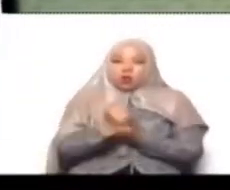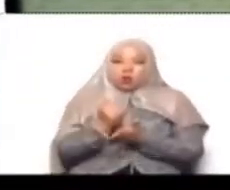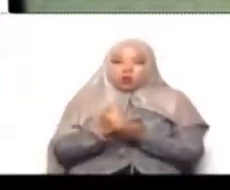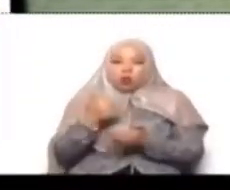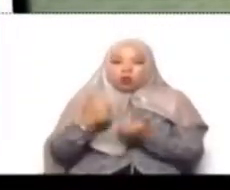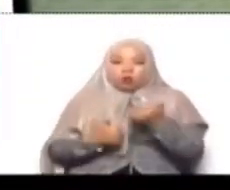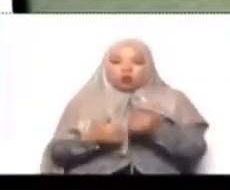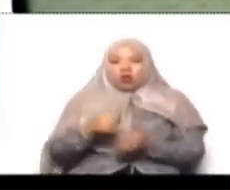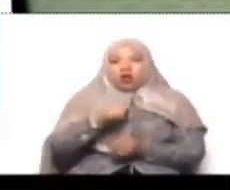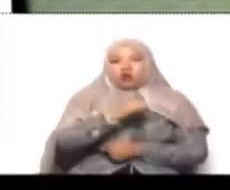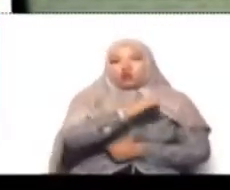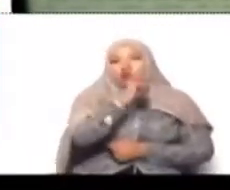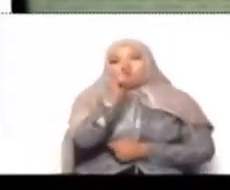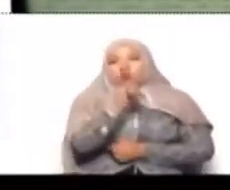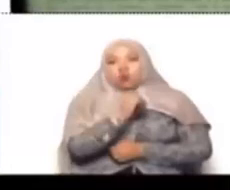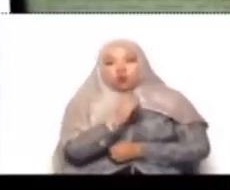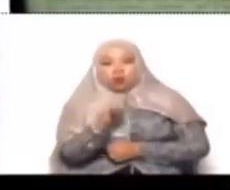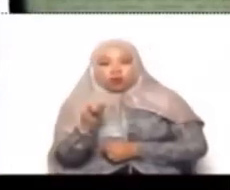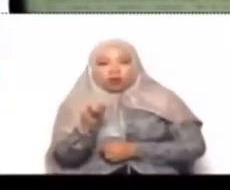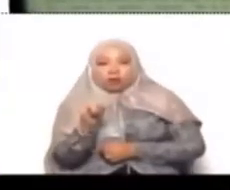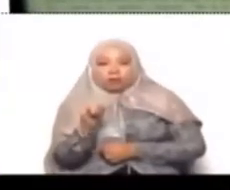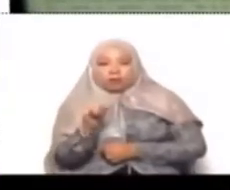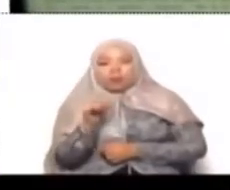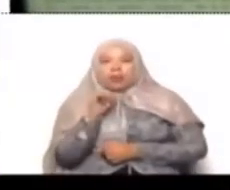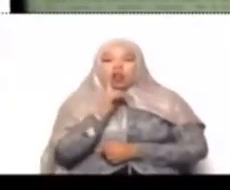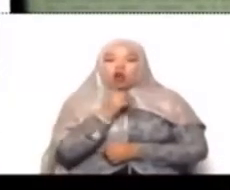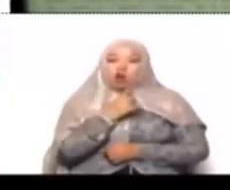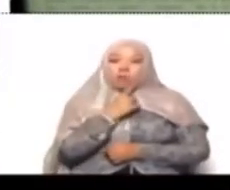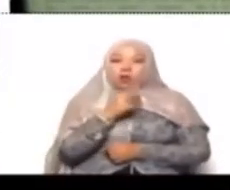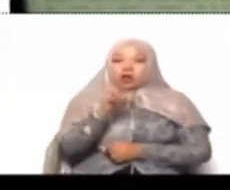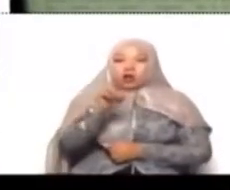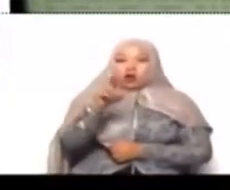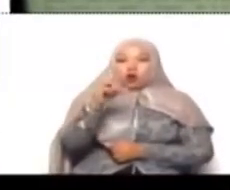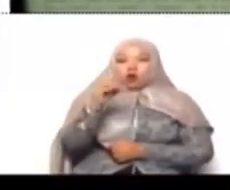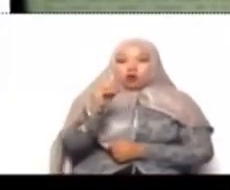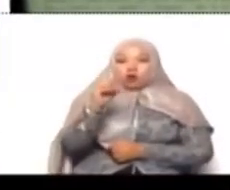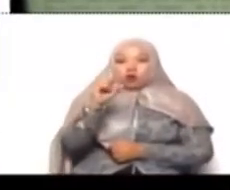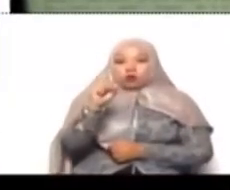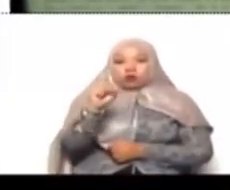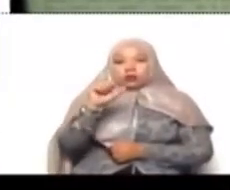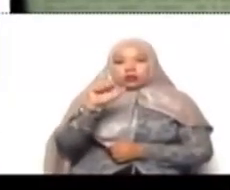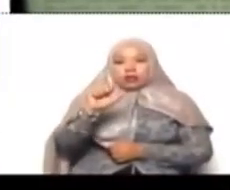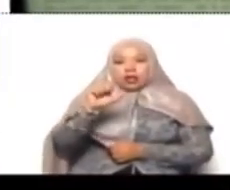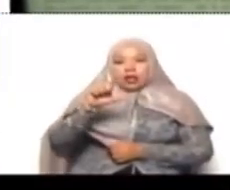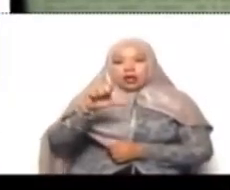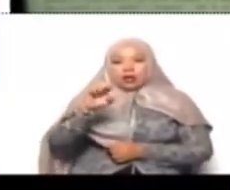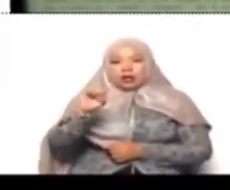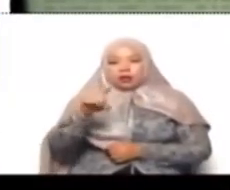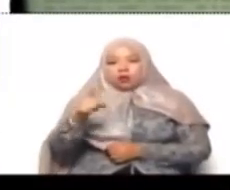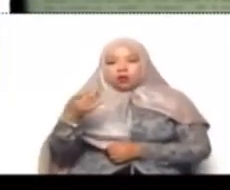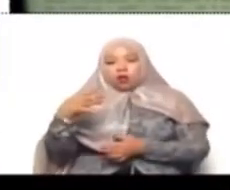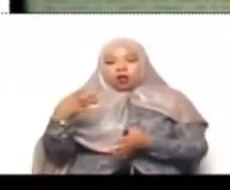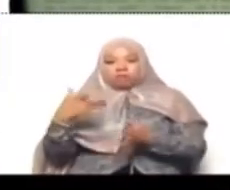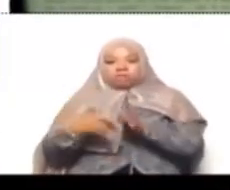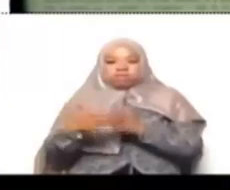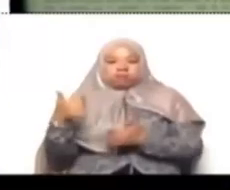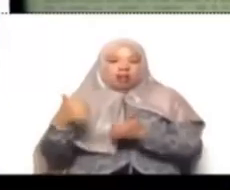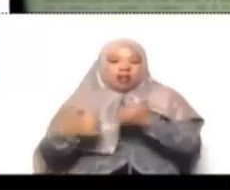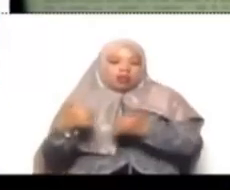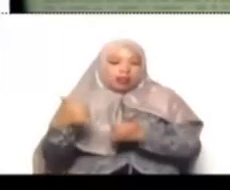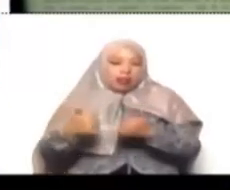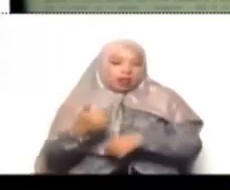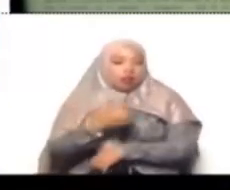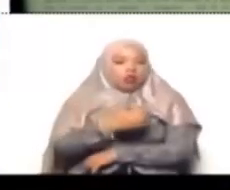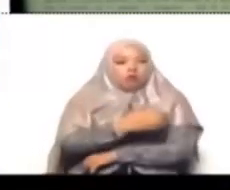estado Zulia, Manuel Rosales, sobre la candidatura del dirigente de la mesa de la Unidad Democrática, Edmundo González